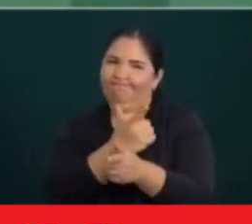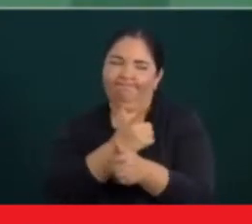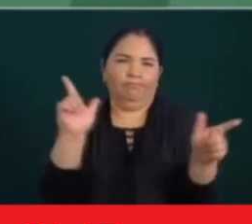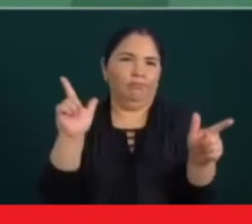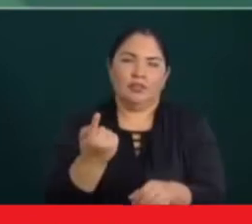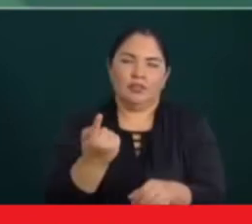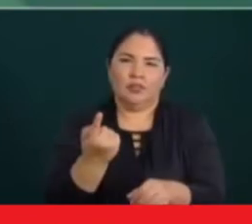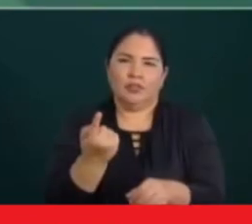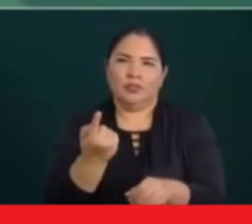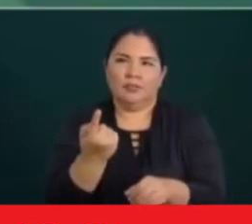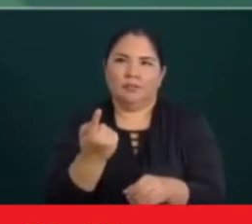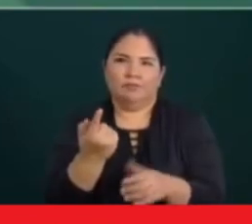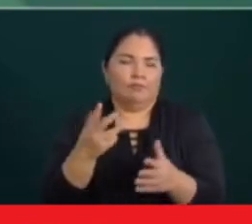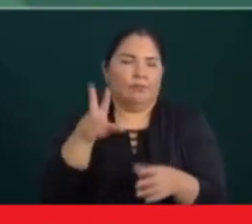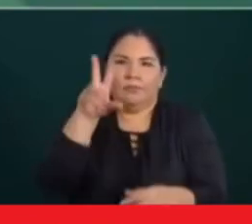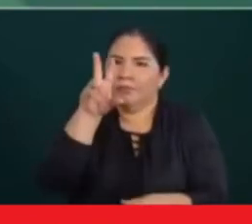qué? No